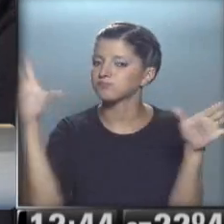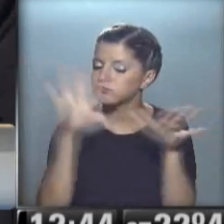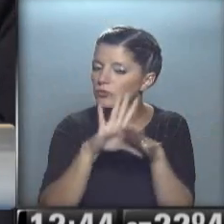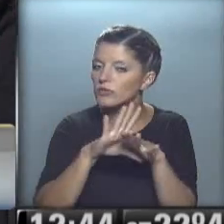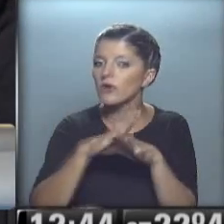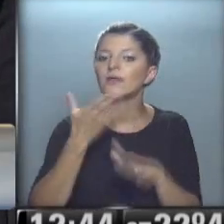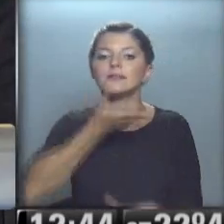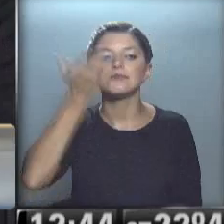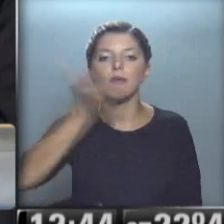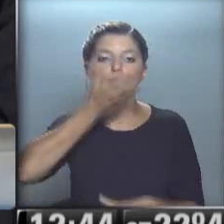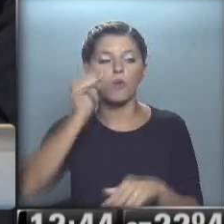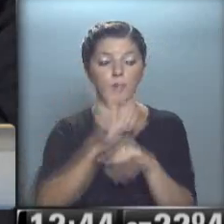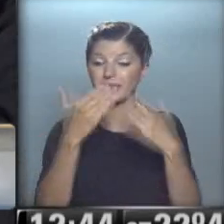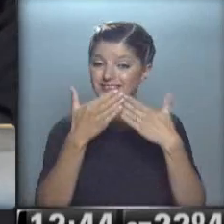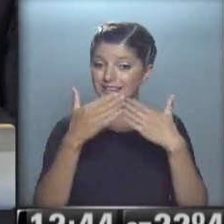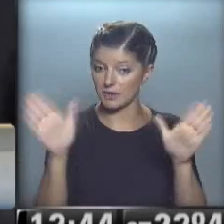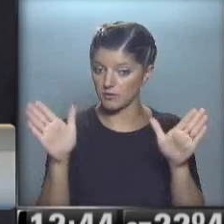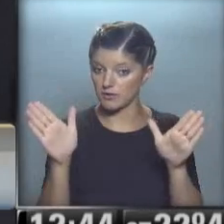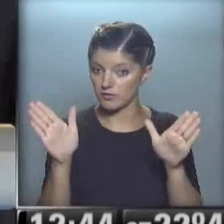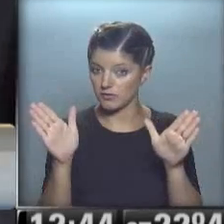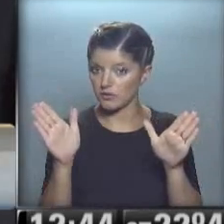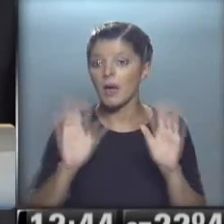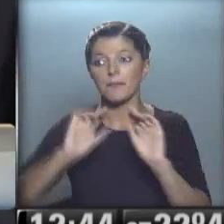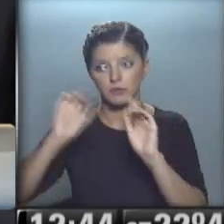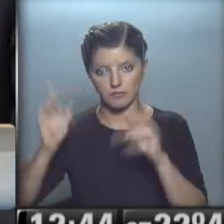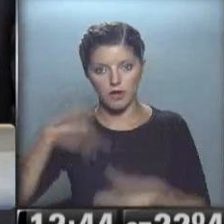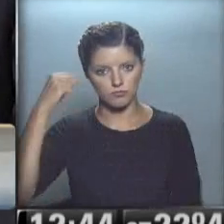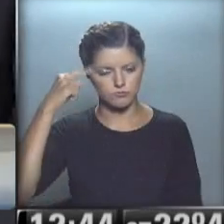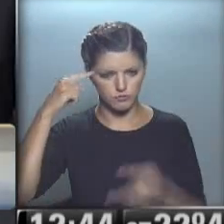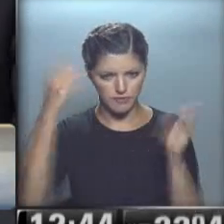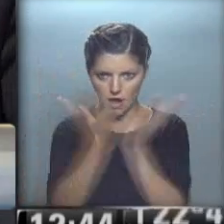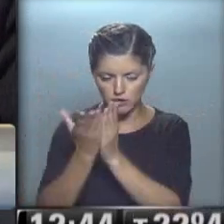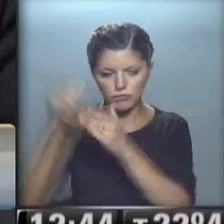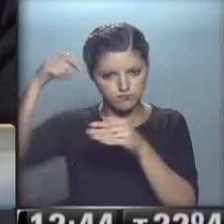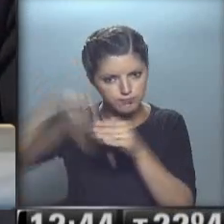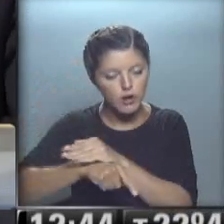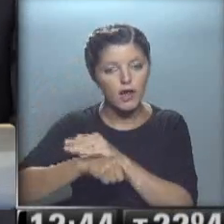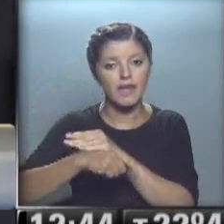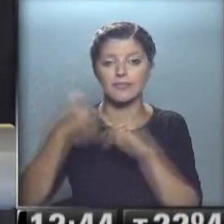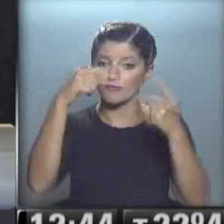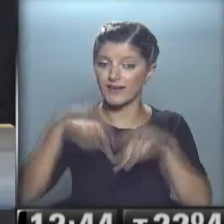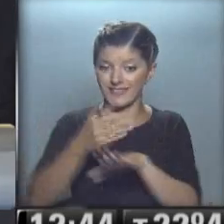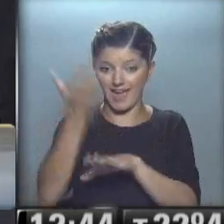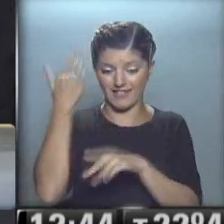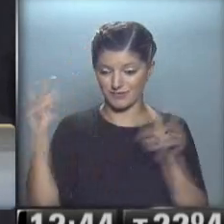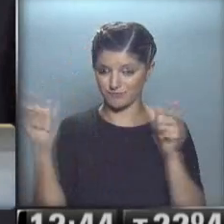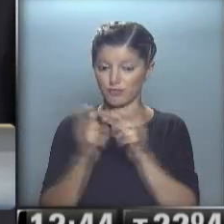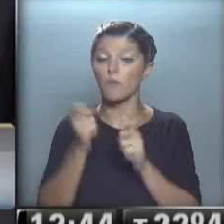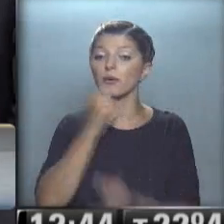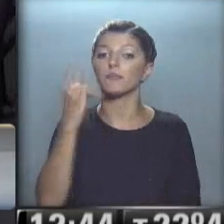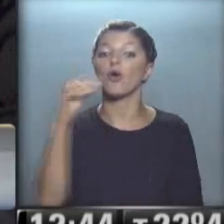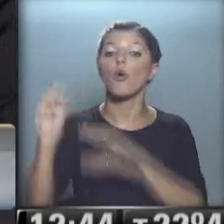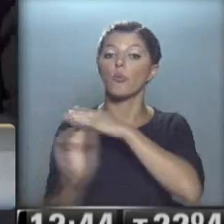muy abiertamente y quizás con una profundidad que no había tenido en encuentros anteriores inclusive de unasur ni del